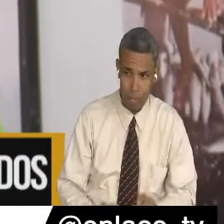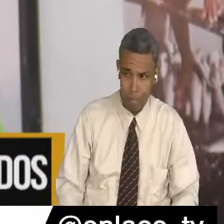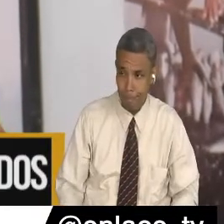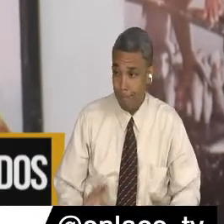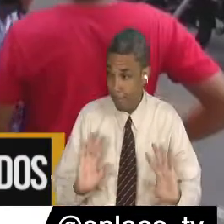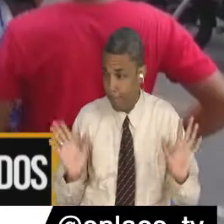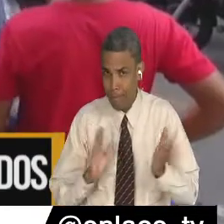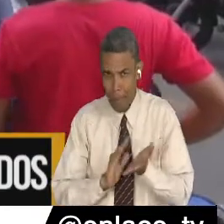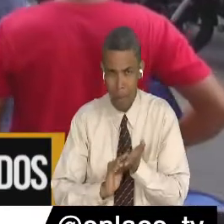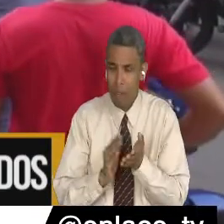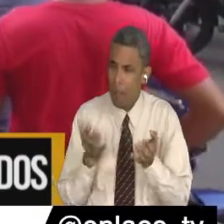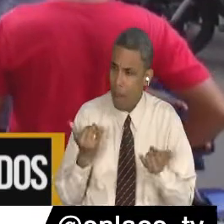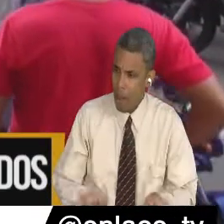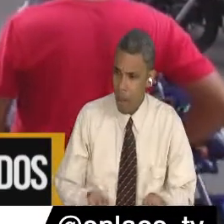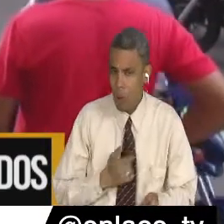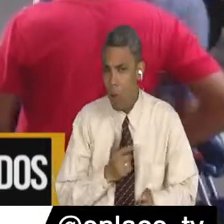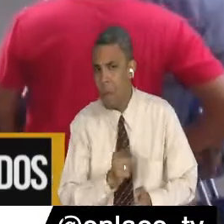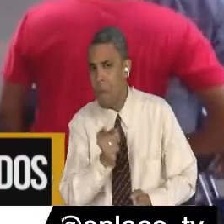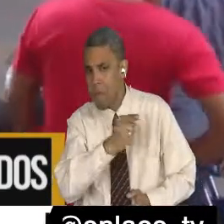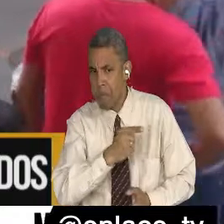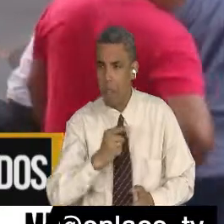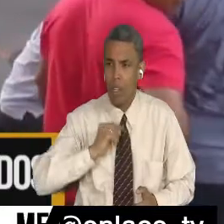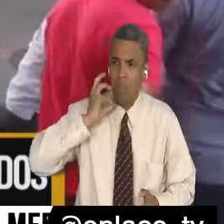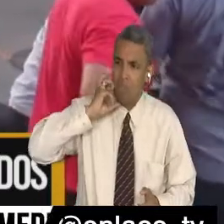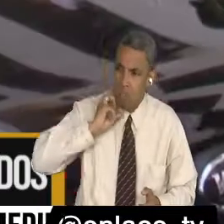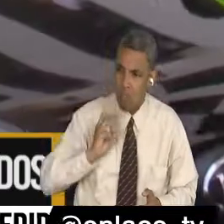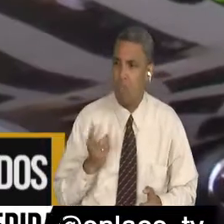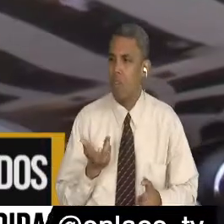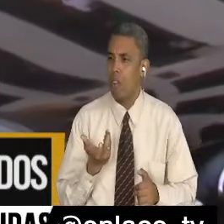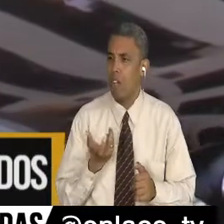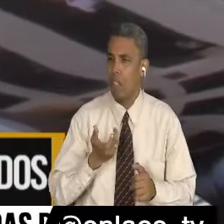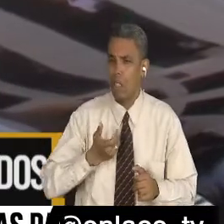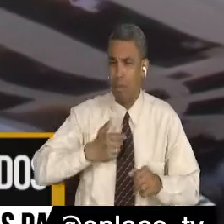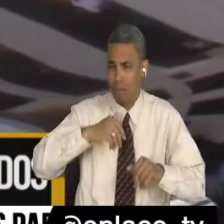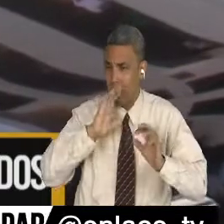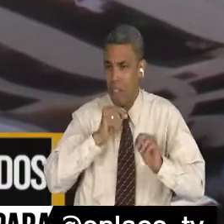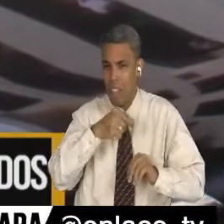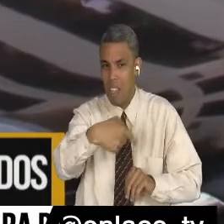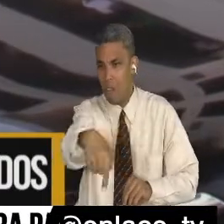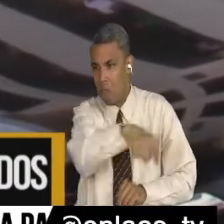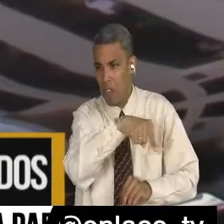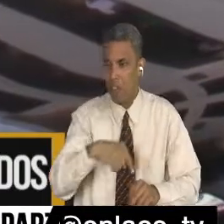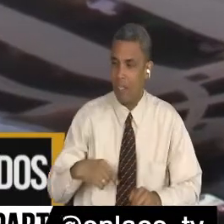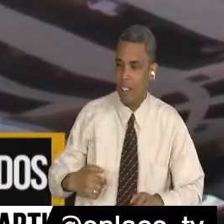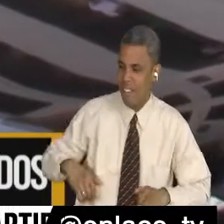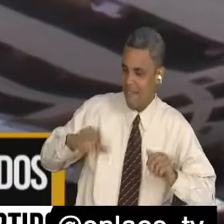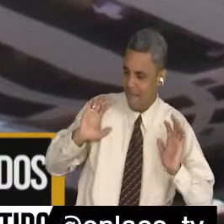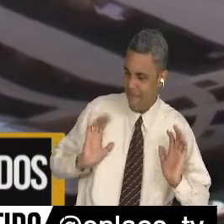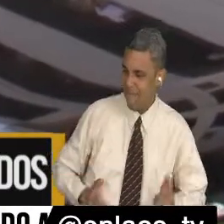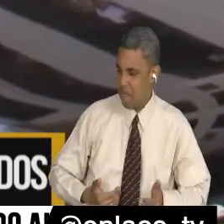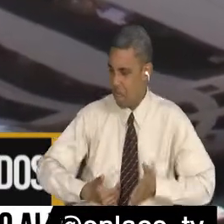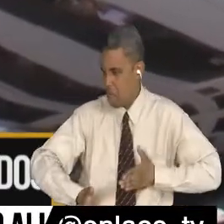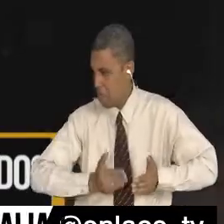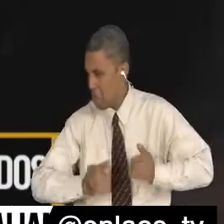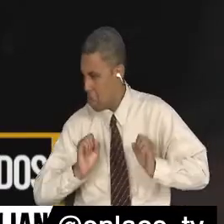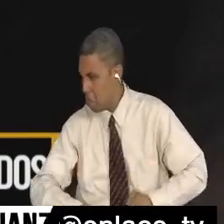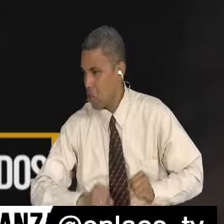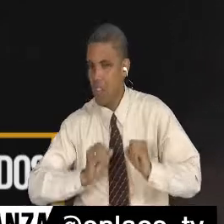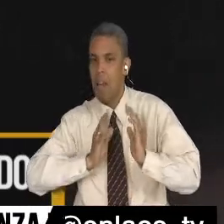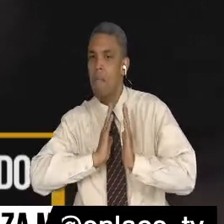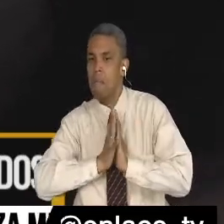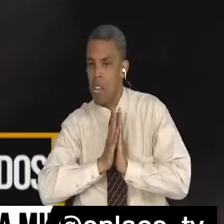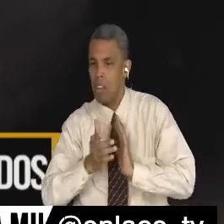criminales, los delincuentes organizados están desafiando a la autoridad en Barranca Bermeja, porque lo están haciendo en lugares céntricos, en lugares comerciales, frente